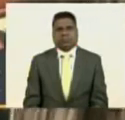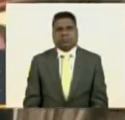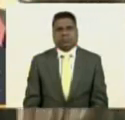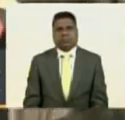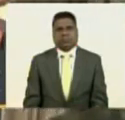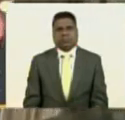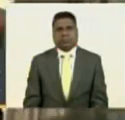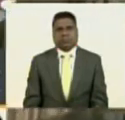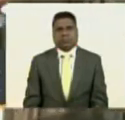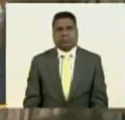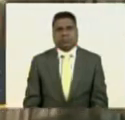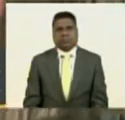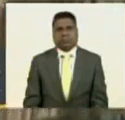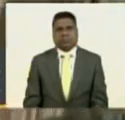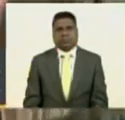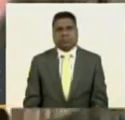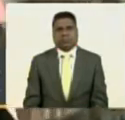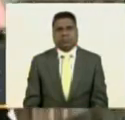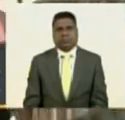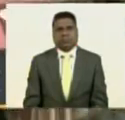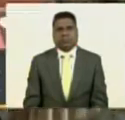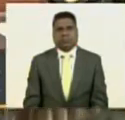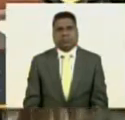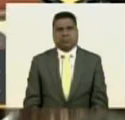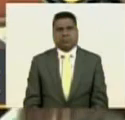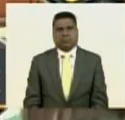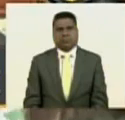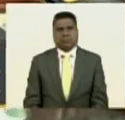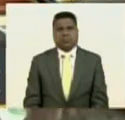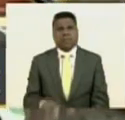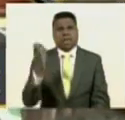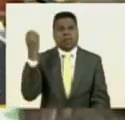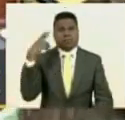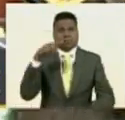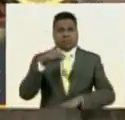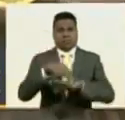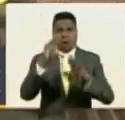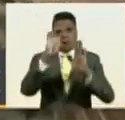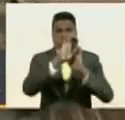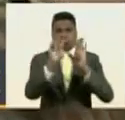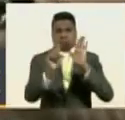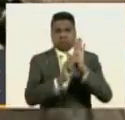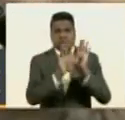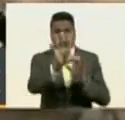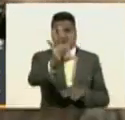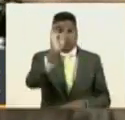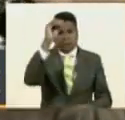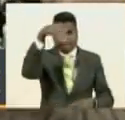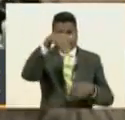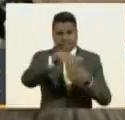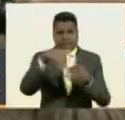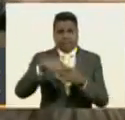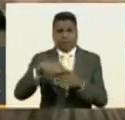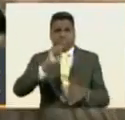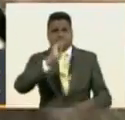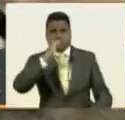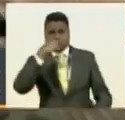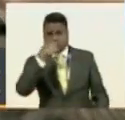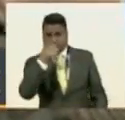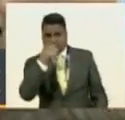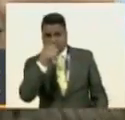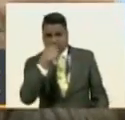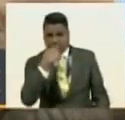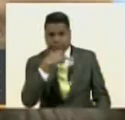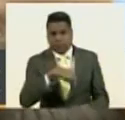como lo pide el país y como ya están vencidas en 2016. La Asamblea Nacional Constituyente son elecciones secretas, directas y